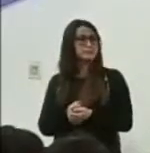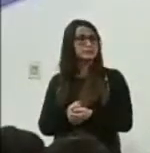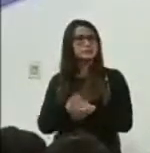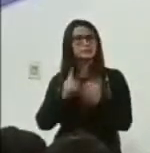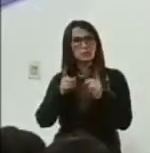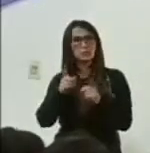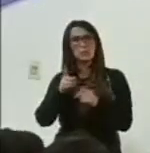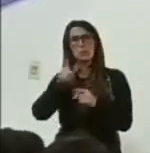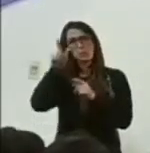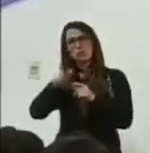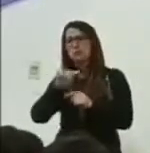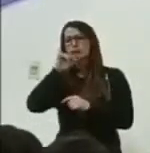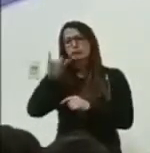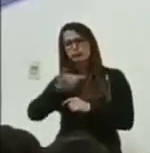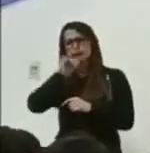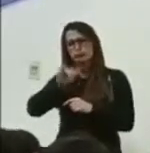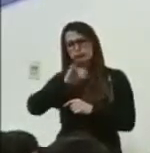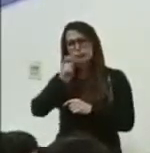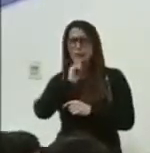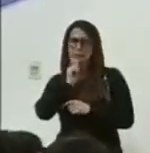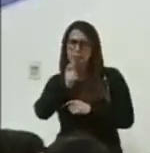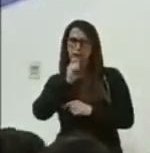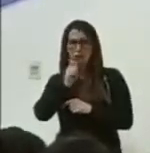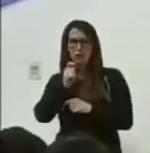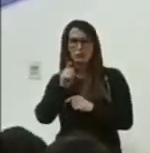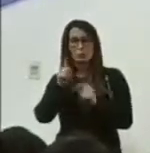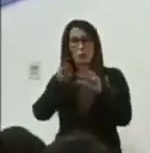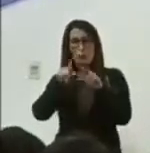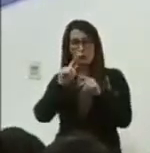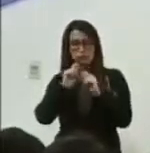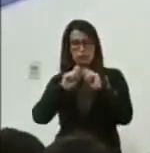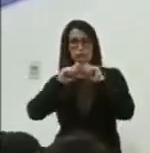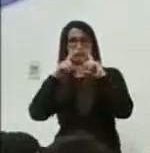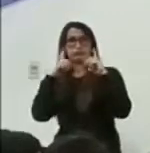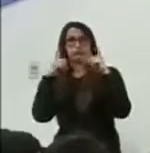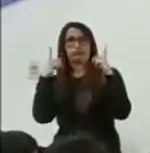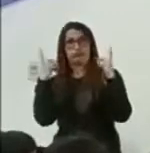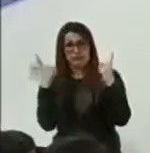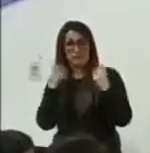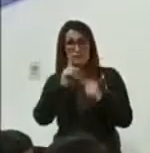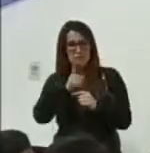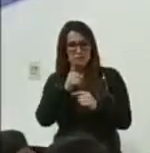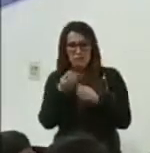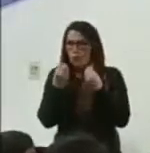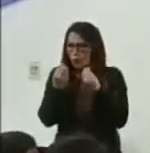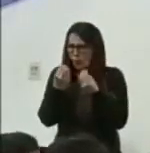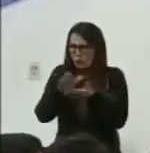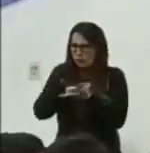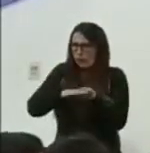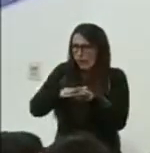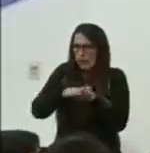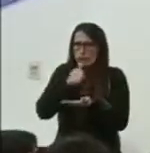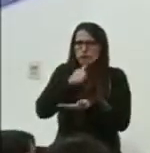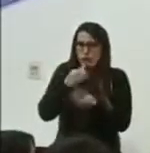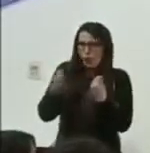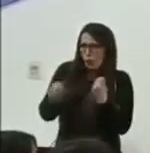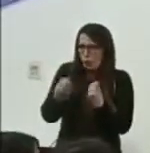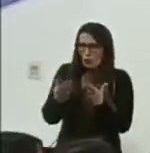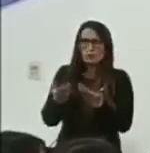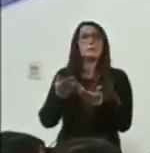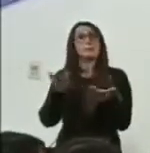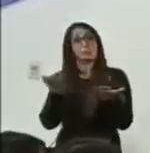Y el tipo le contaba al periodista que cada vez estaba más azorado, cada vez estaba más asombrado. ¿Cómo lo resolvieron? Bueno,